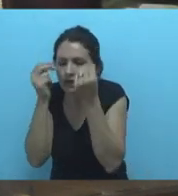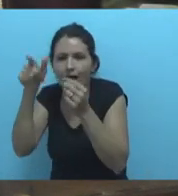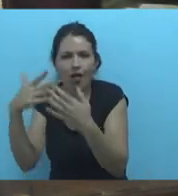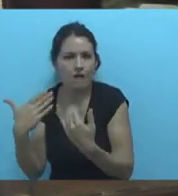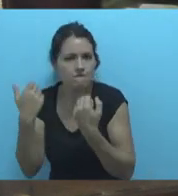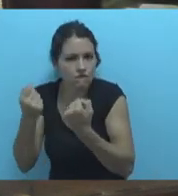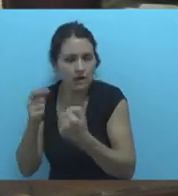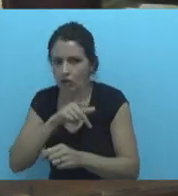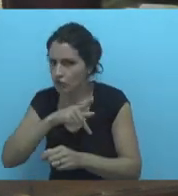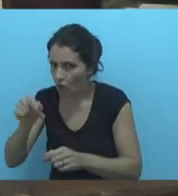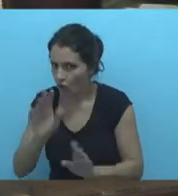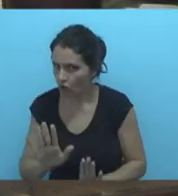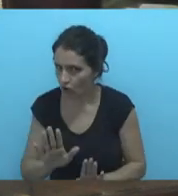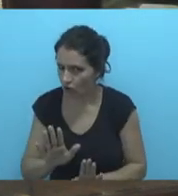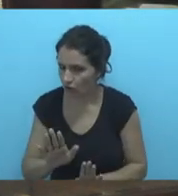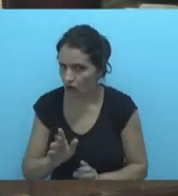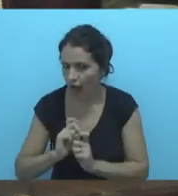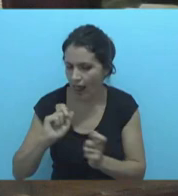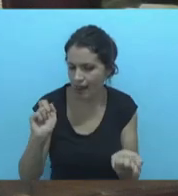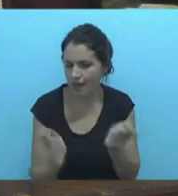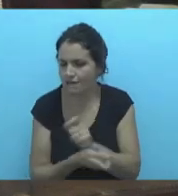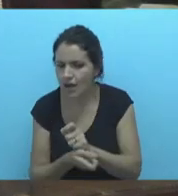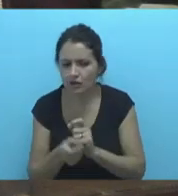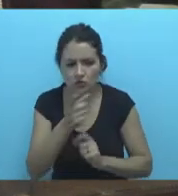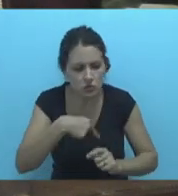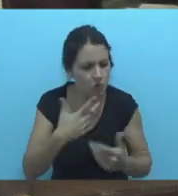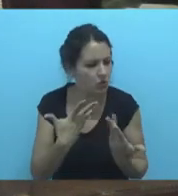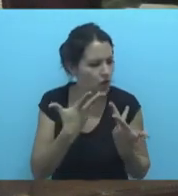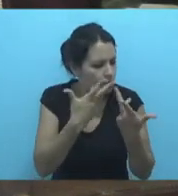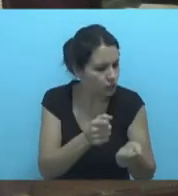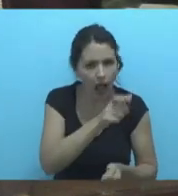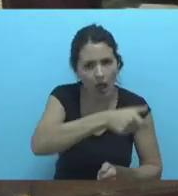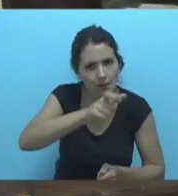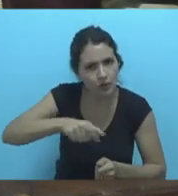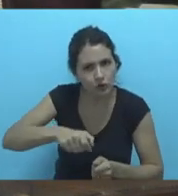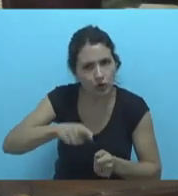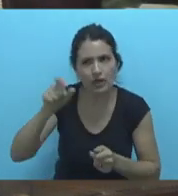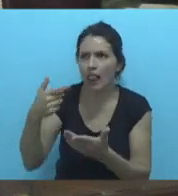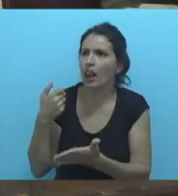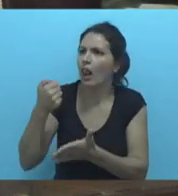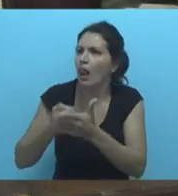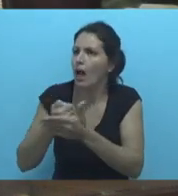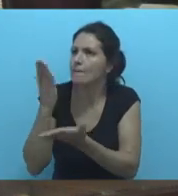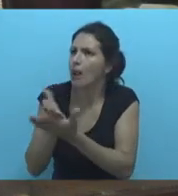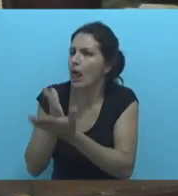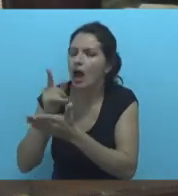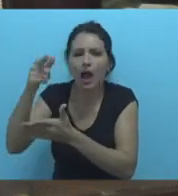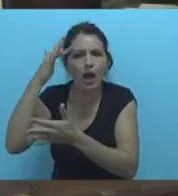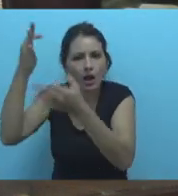nos debe. Y en rigor, tengamos la claridad de que nosotros no tenemos que esperar a la